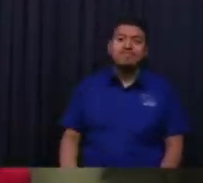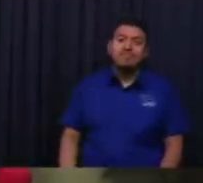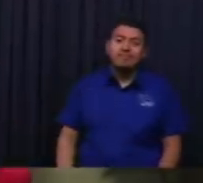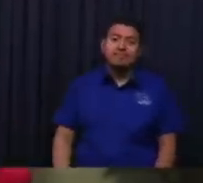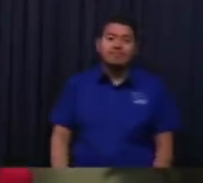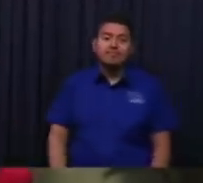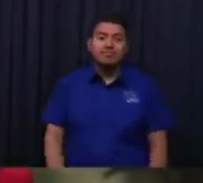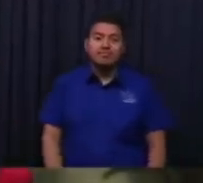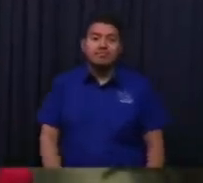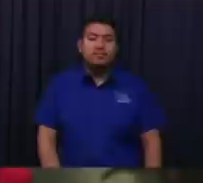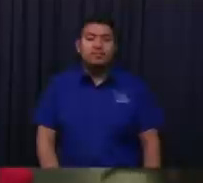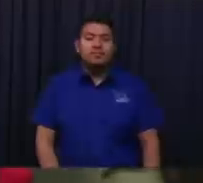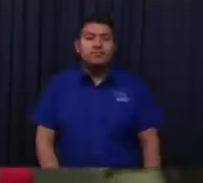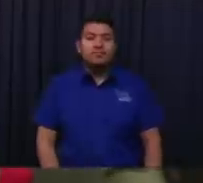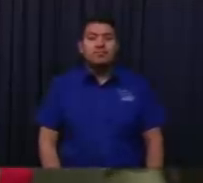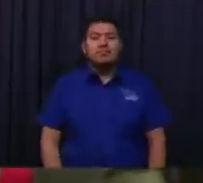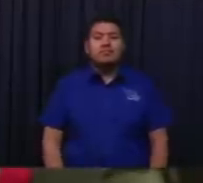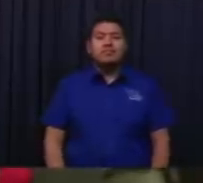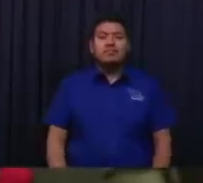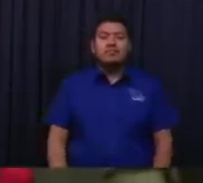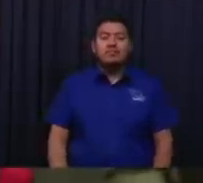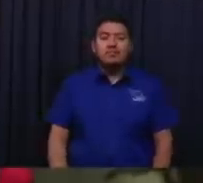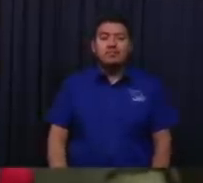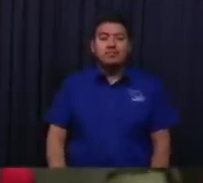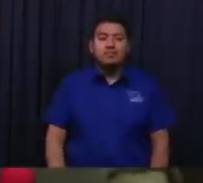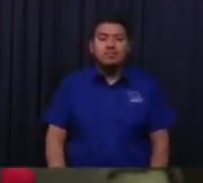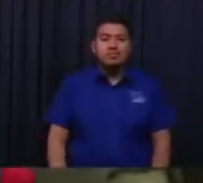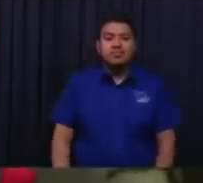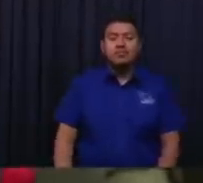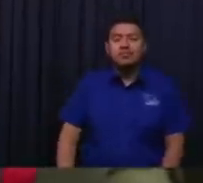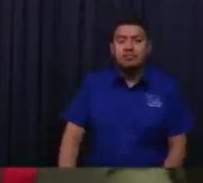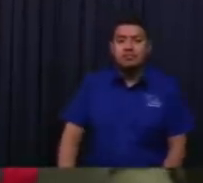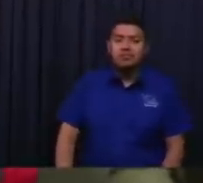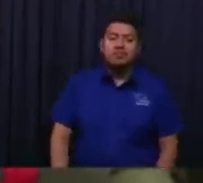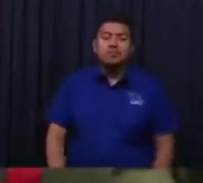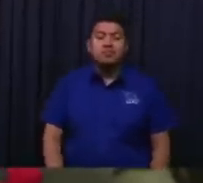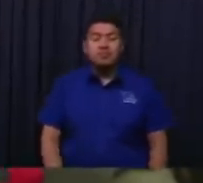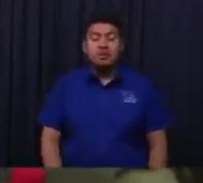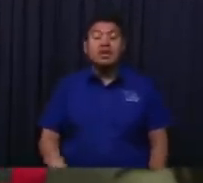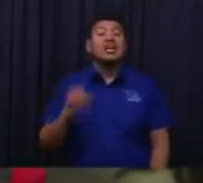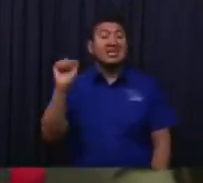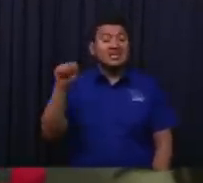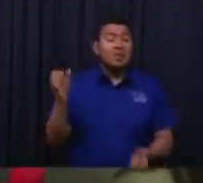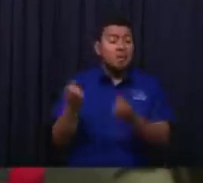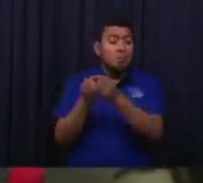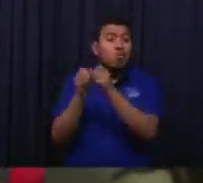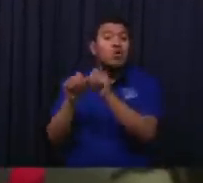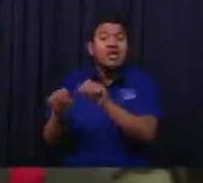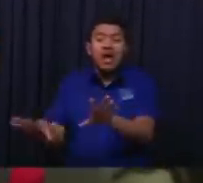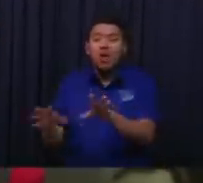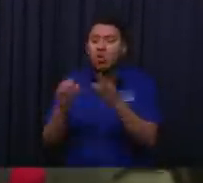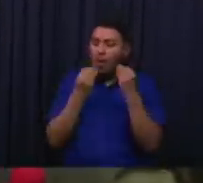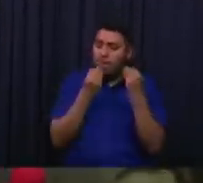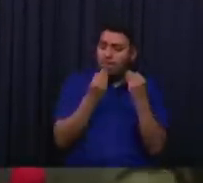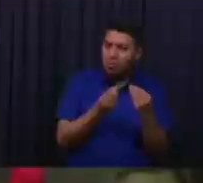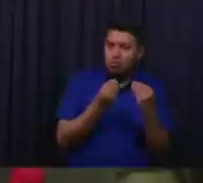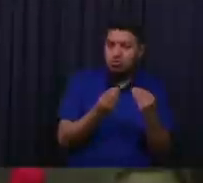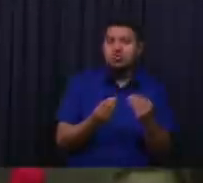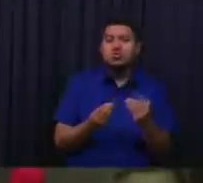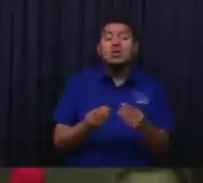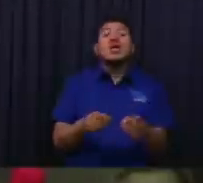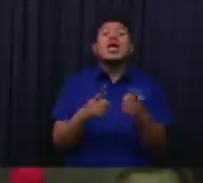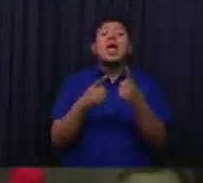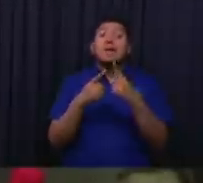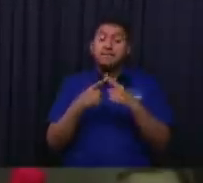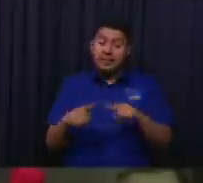no se murió ni siquiera el 1%. Gracias a Dios. Pero cuando